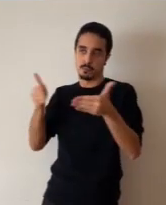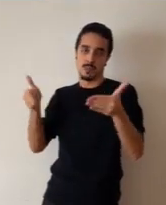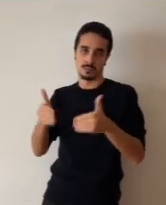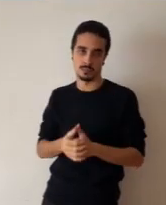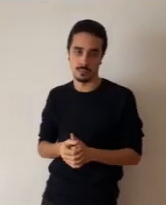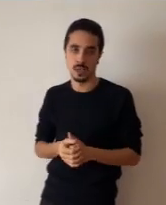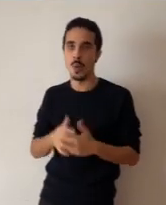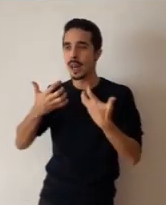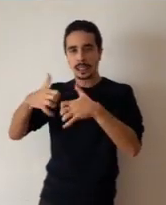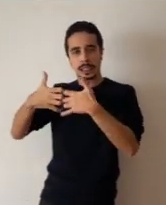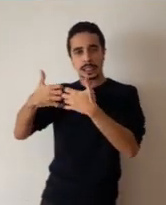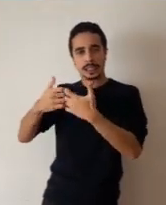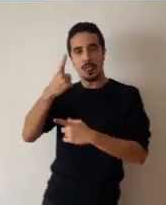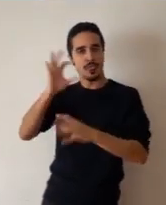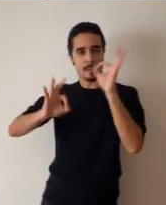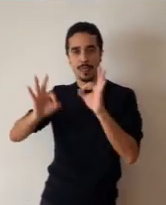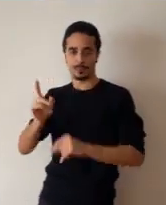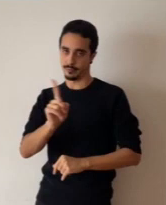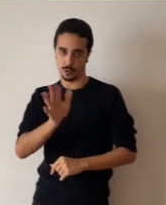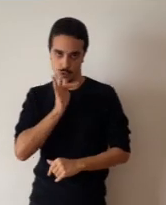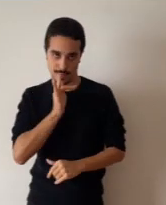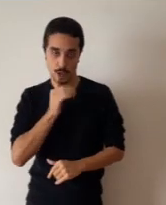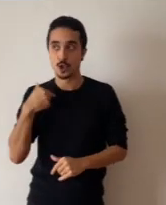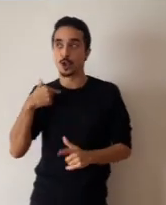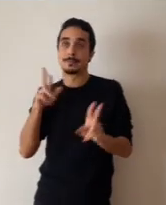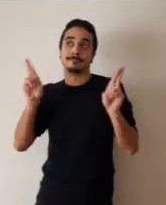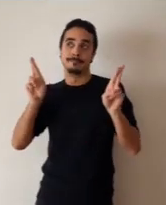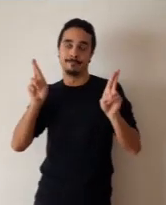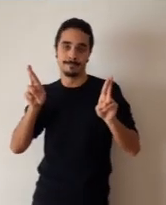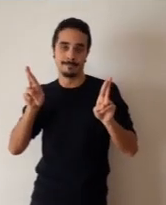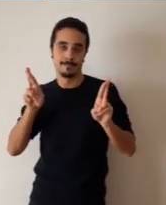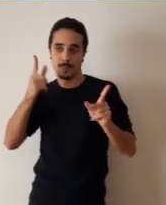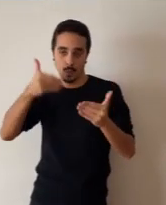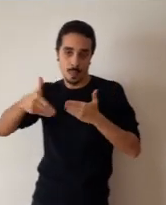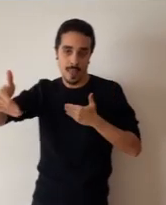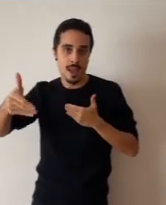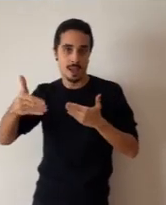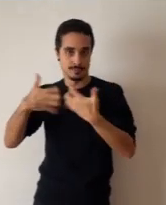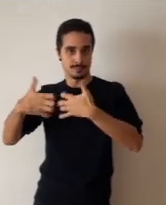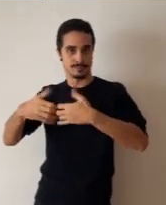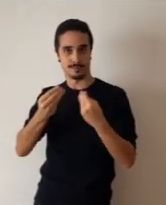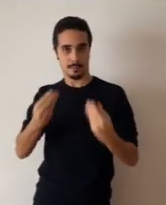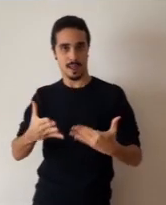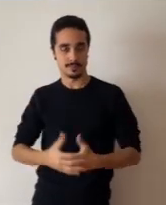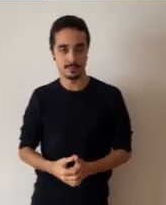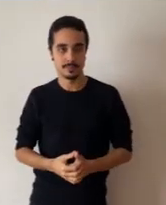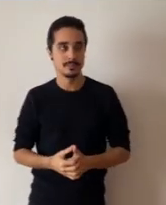aún no lo tenemos funcionando en el pleno rendimiento que yo espero que llegue a tener algún